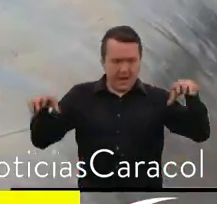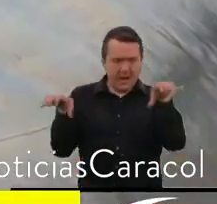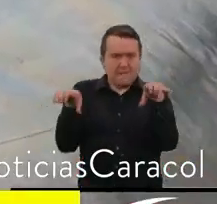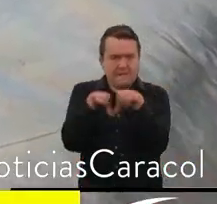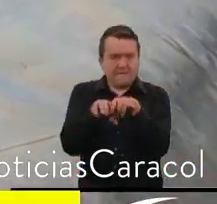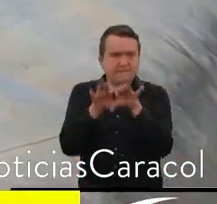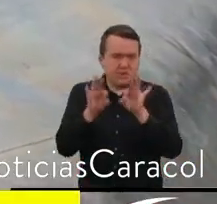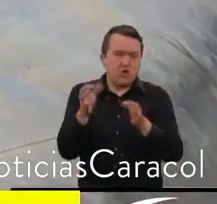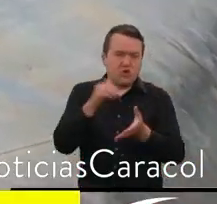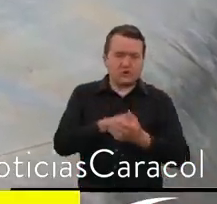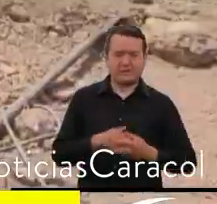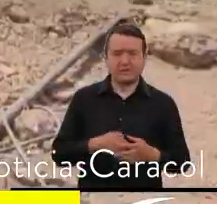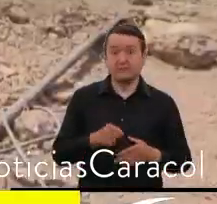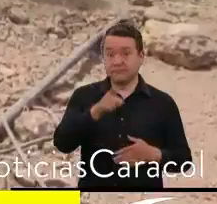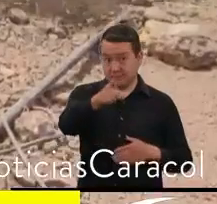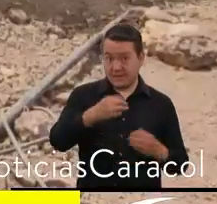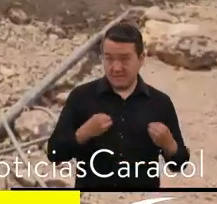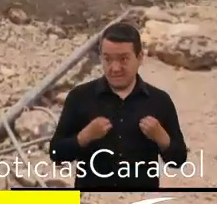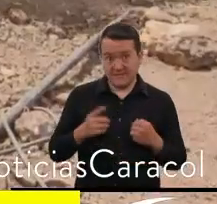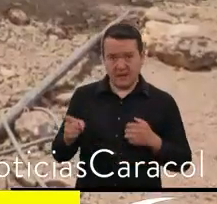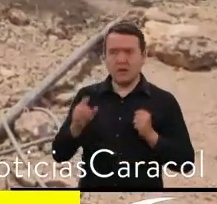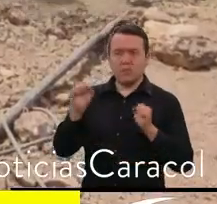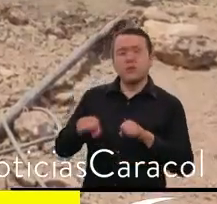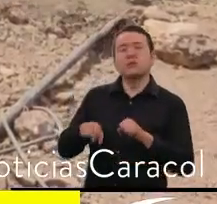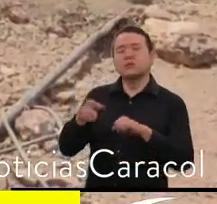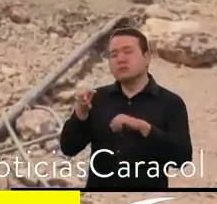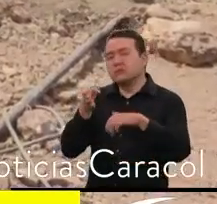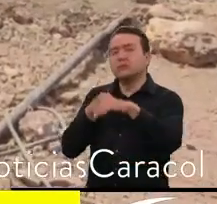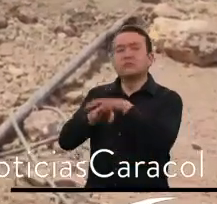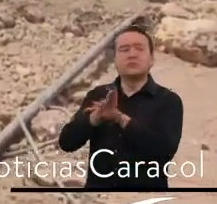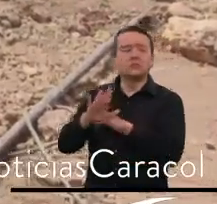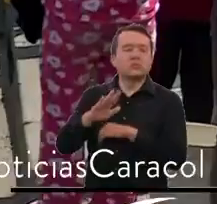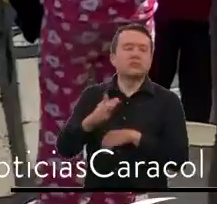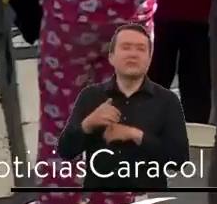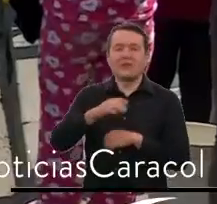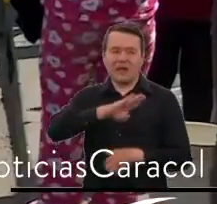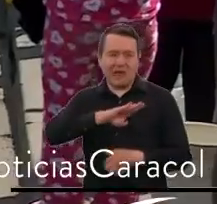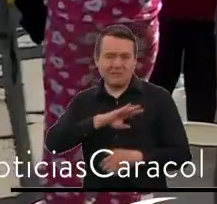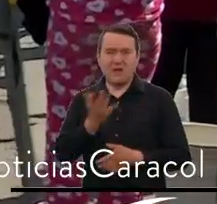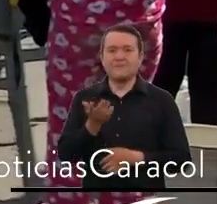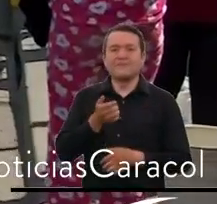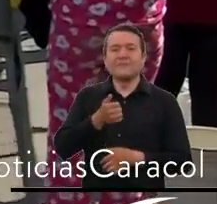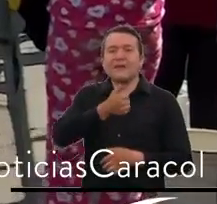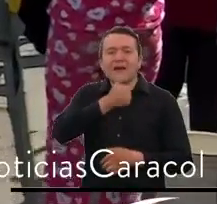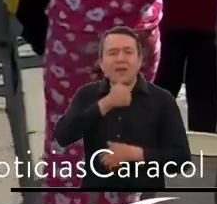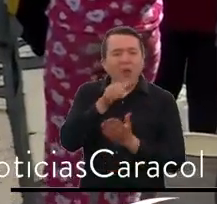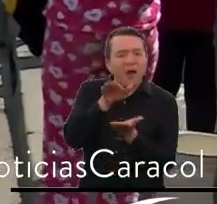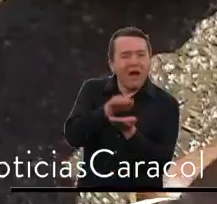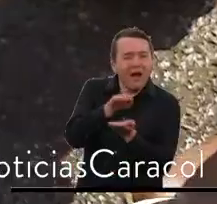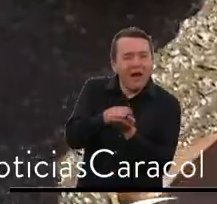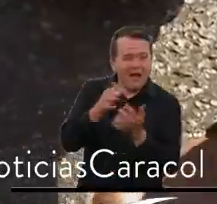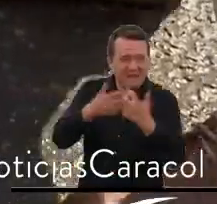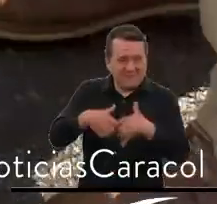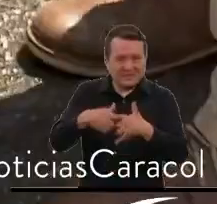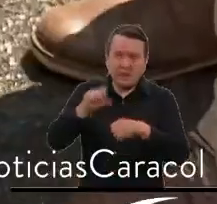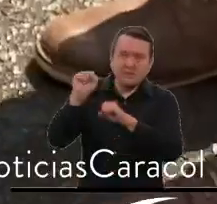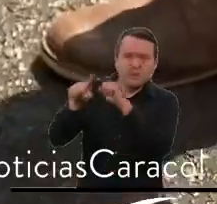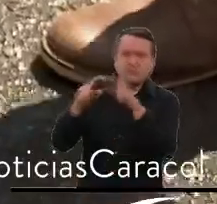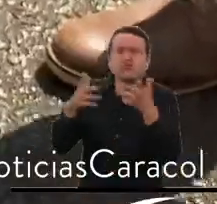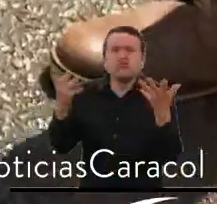pueden consultar en las redes sociales de la alcaldía y del acueducto los puntos donde estarán los carrotanques.